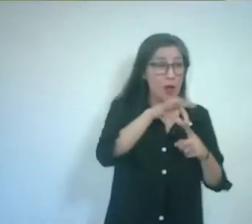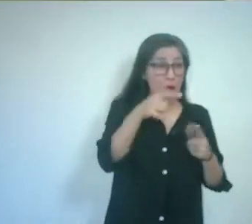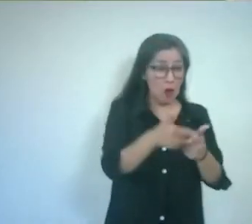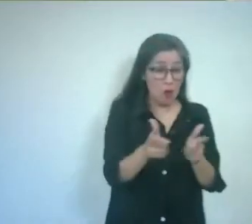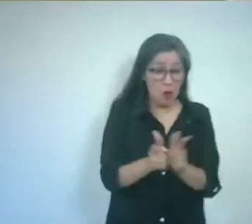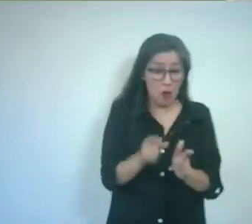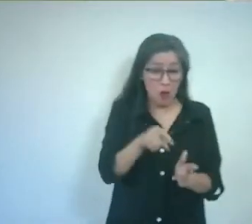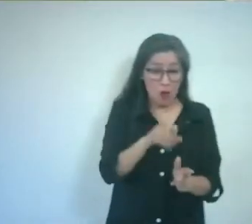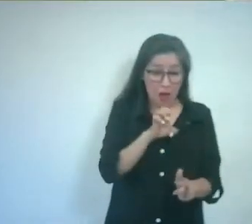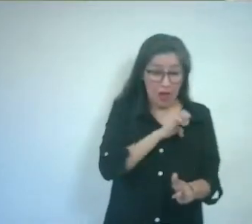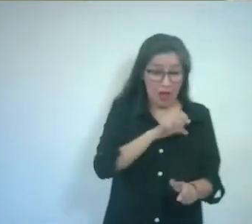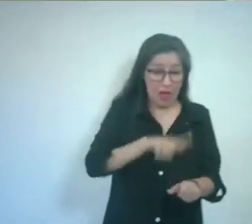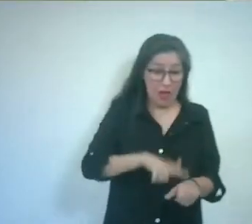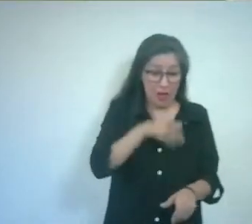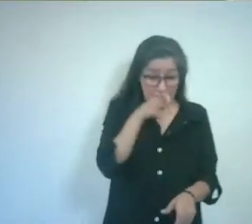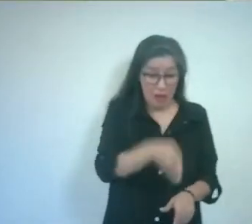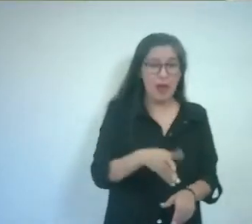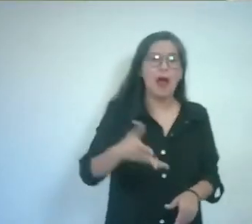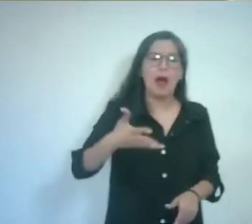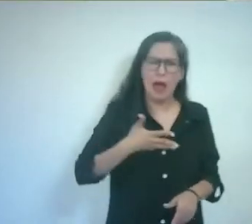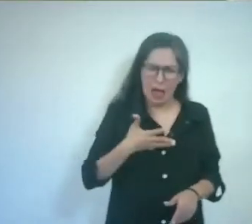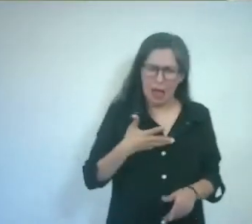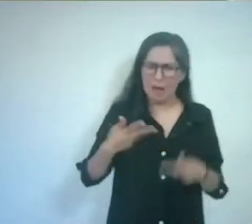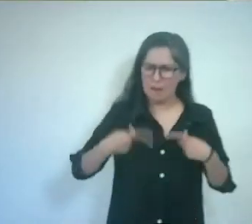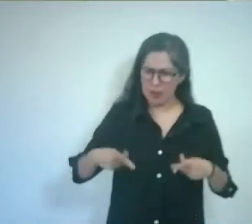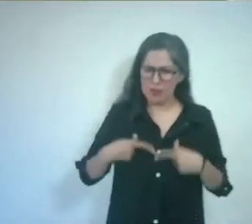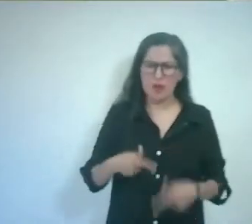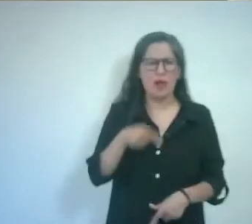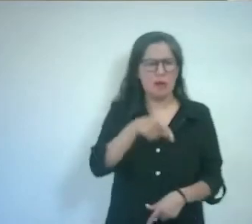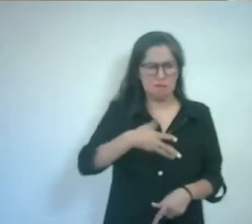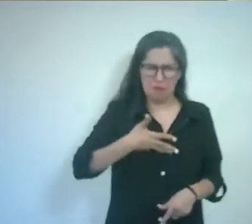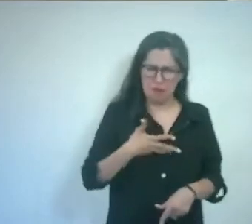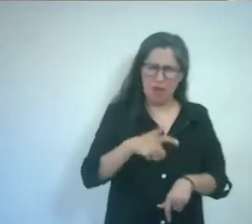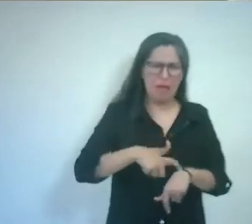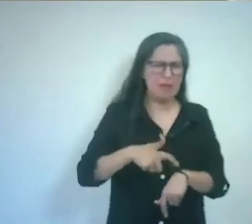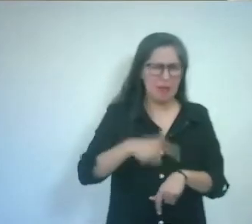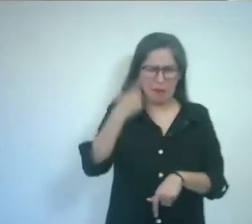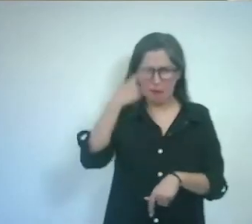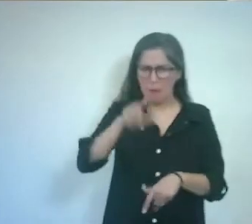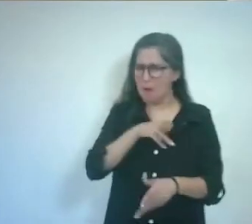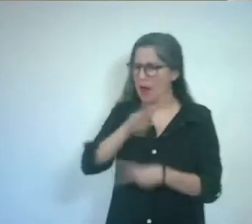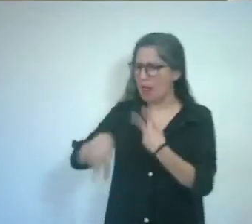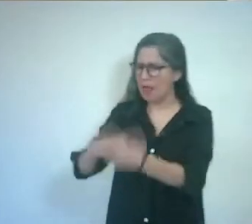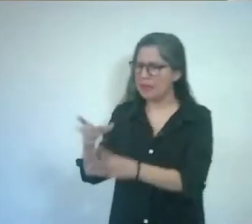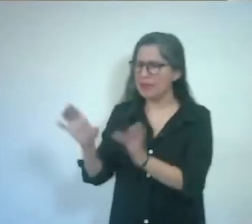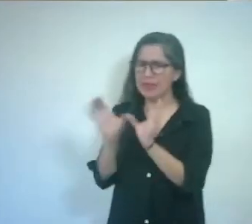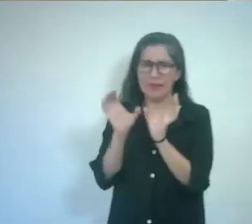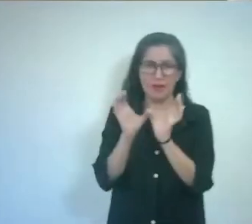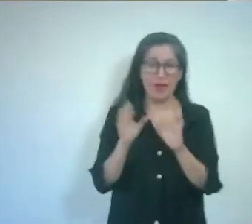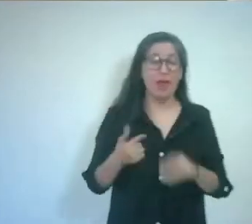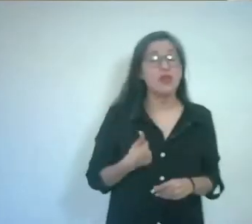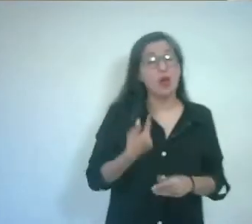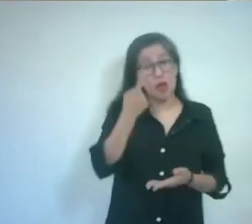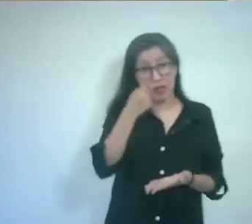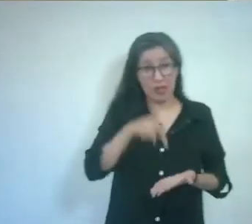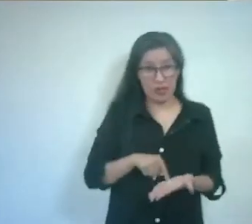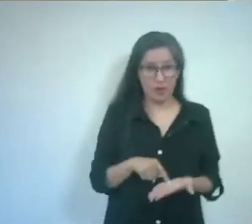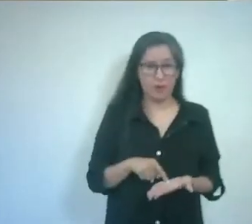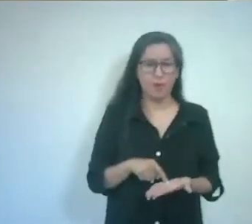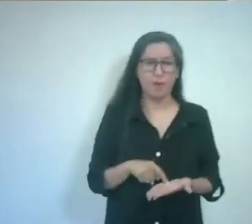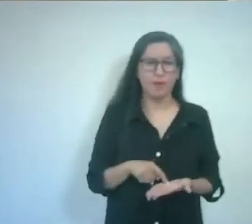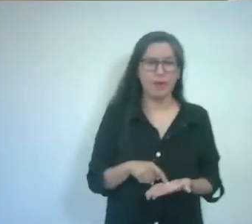había personal y sí había tiempo para certificar. A mí me parece que el hecho de